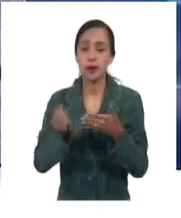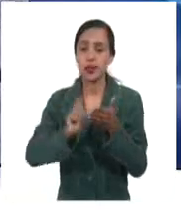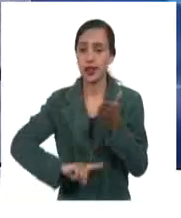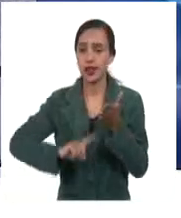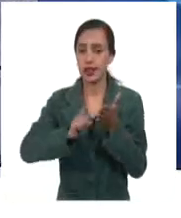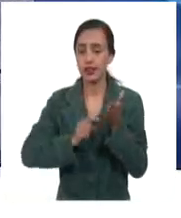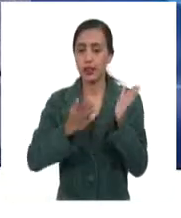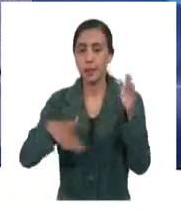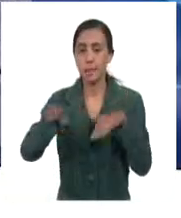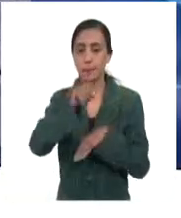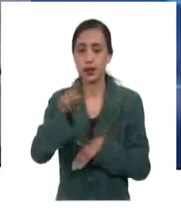el ministerio de energía y minas